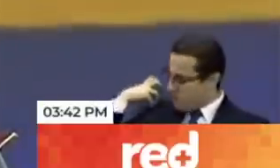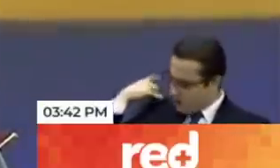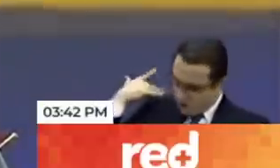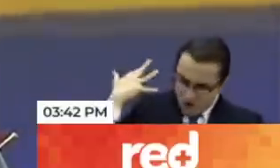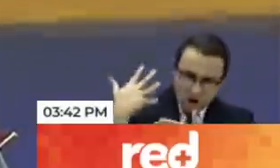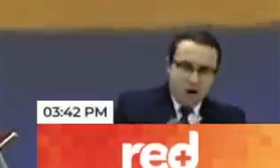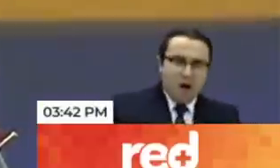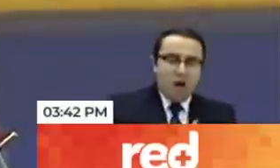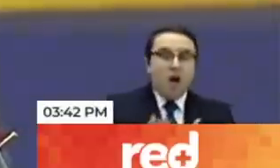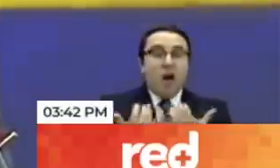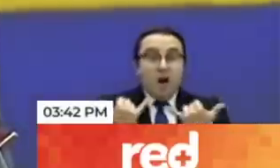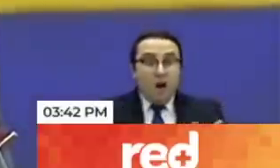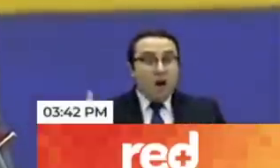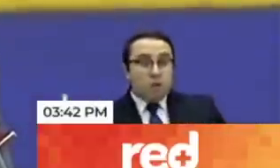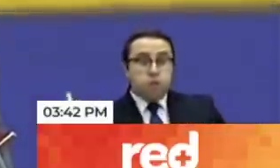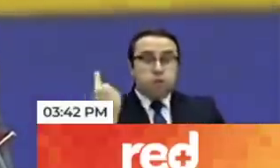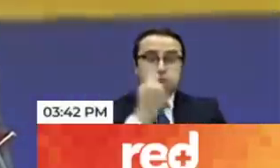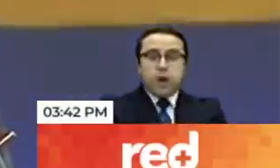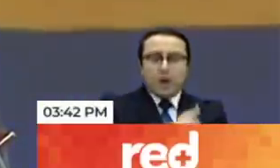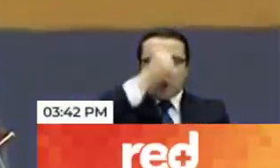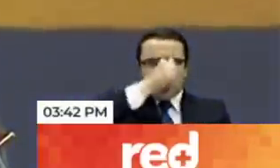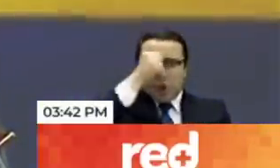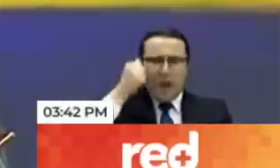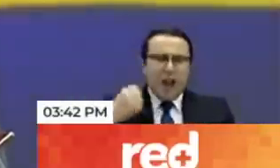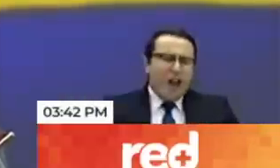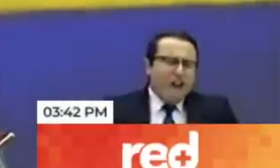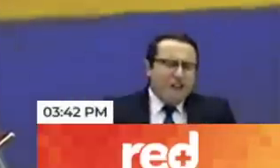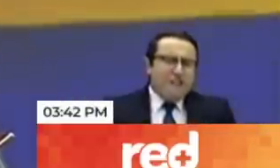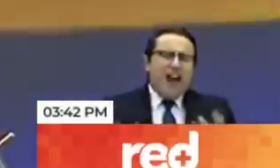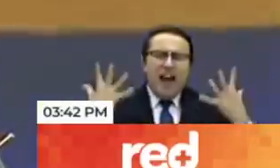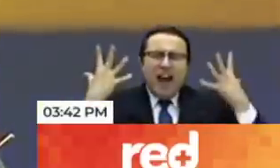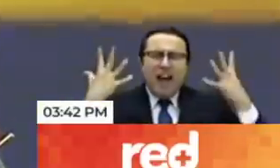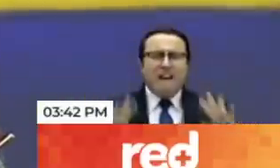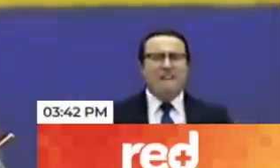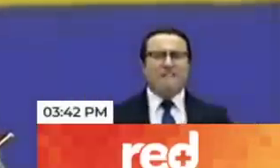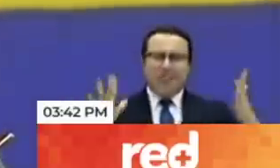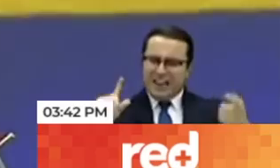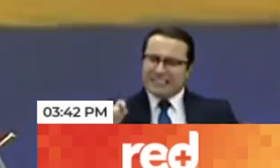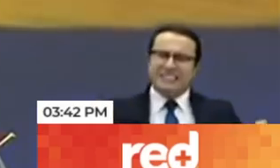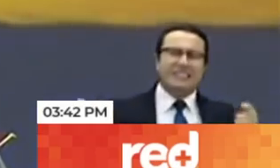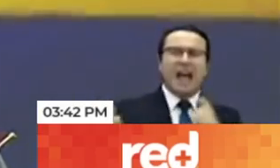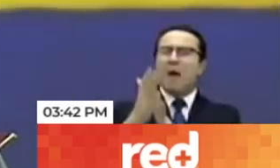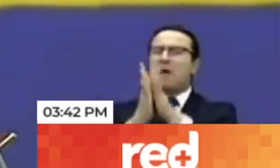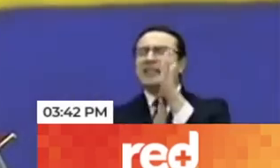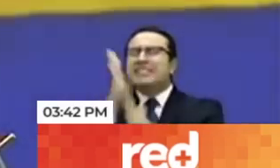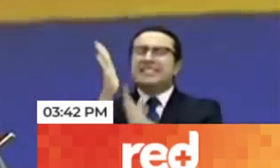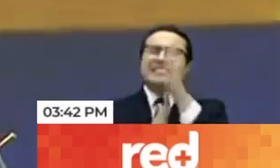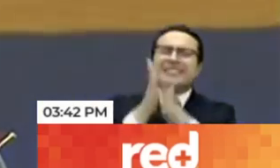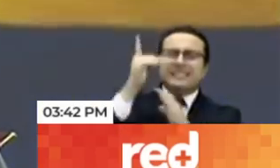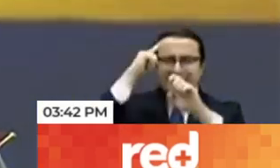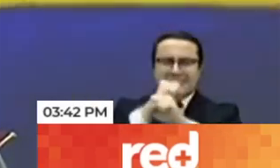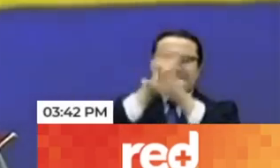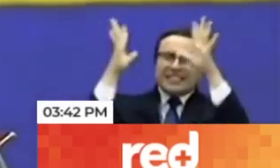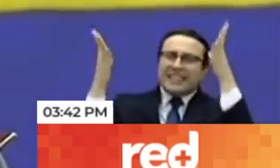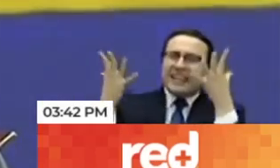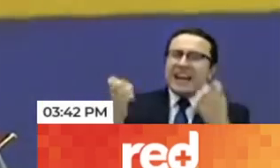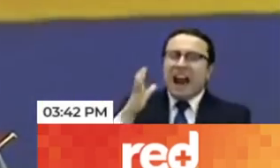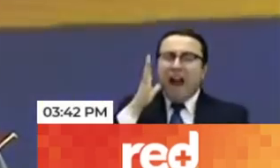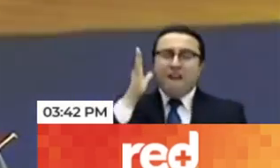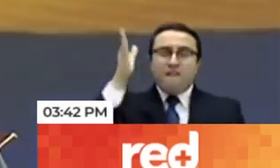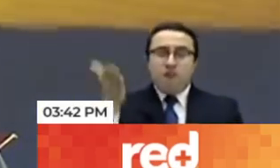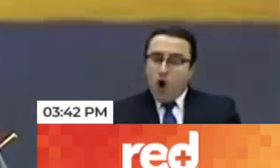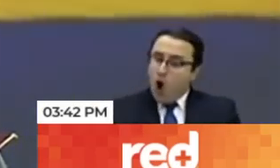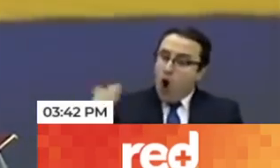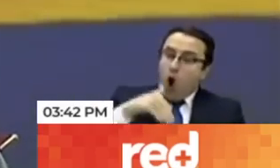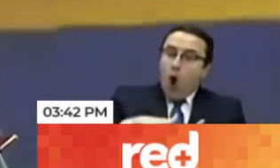sería celebrar este domingo, que es un domingo alegre, de fiesta, de cambio, de ilusión, de esperanza, de renacer, sin